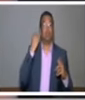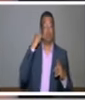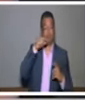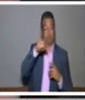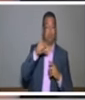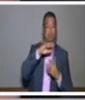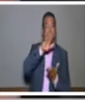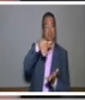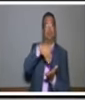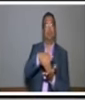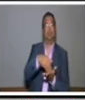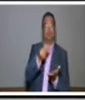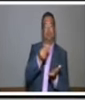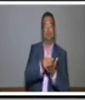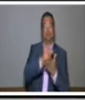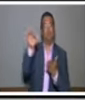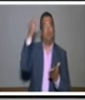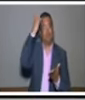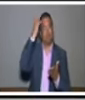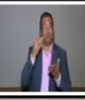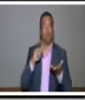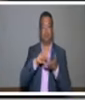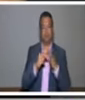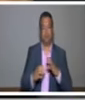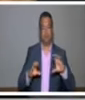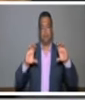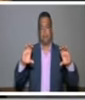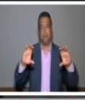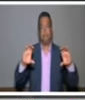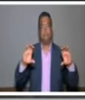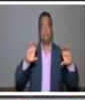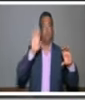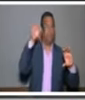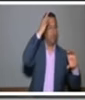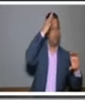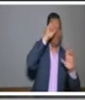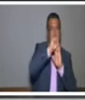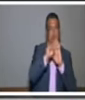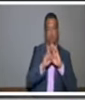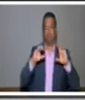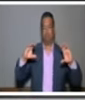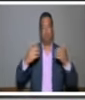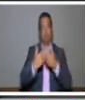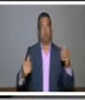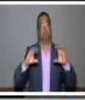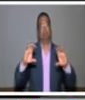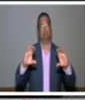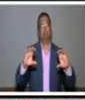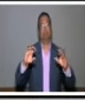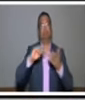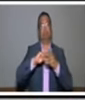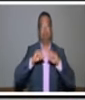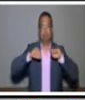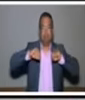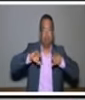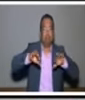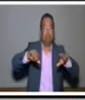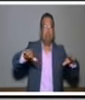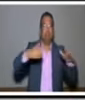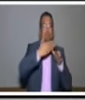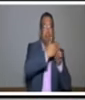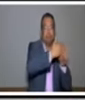Oportunidades Federales, para separar los fondos locales de los federales y para que ese capital pueda llegar de manera directa hacia nuestra ciudadanía.